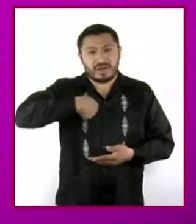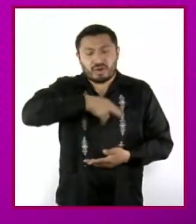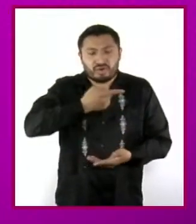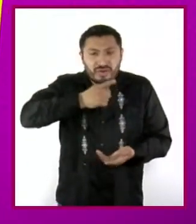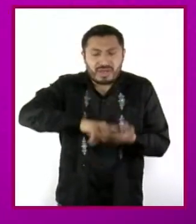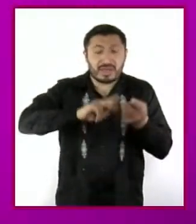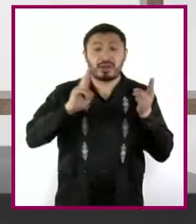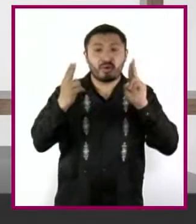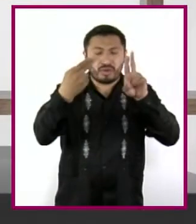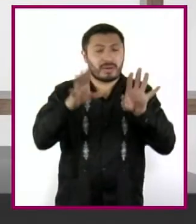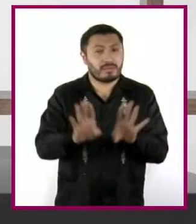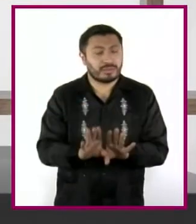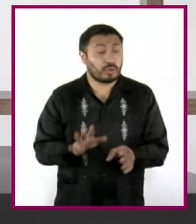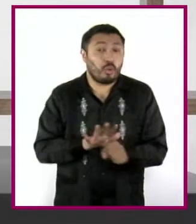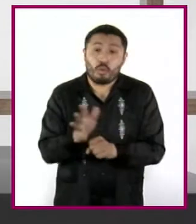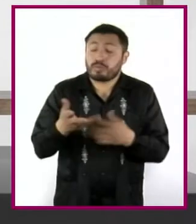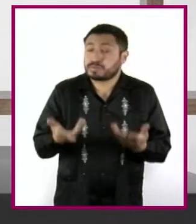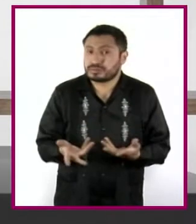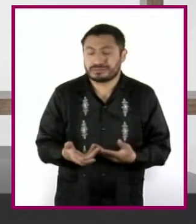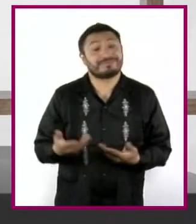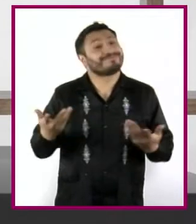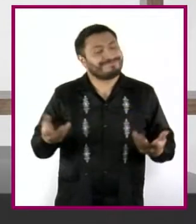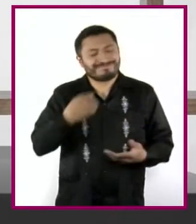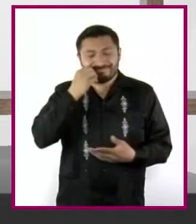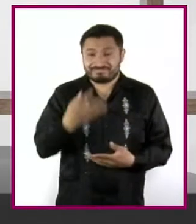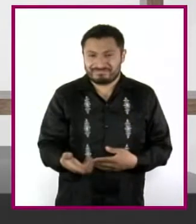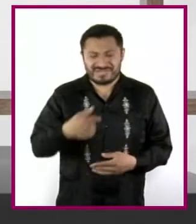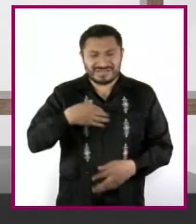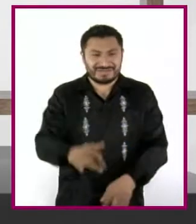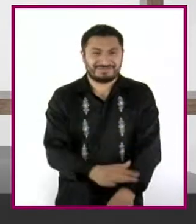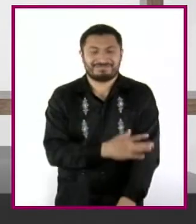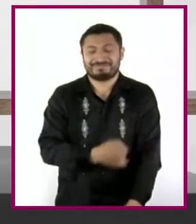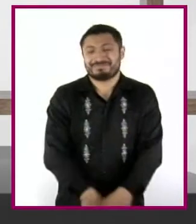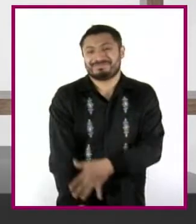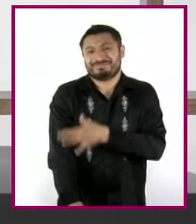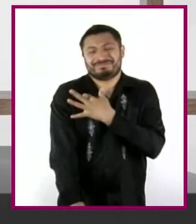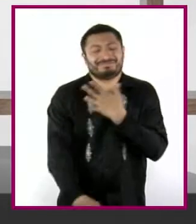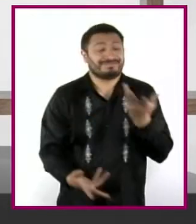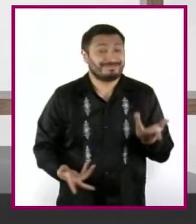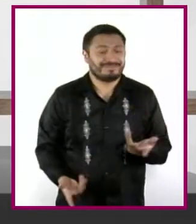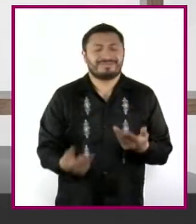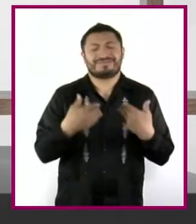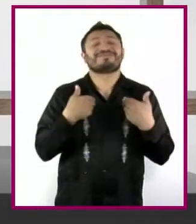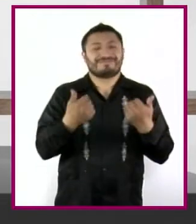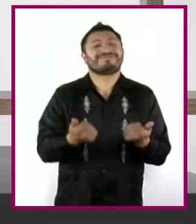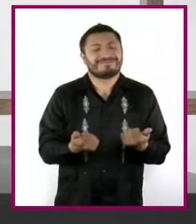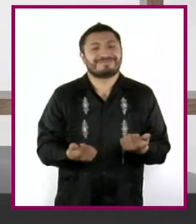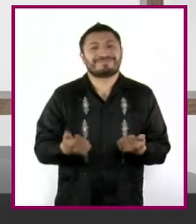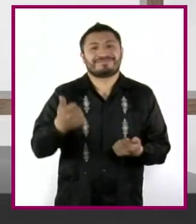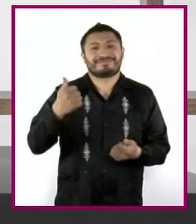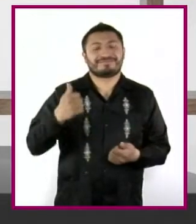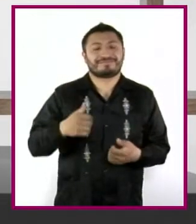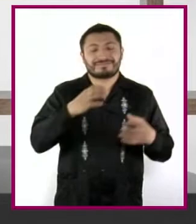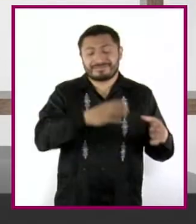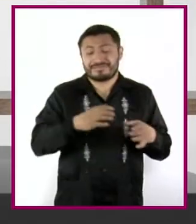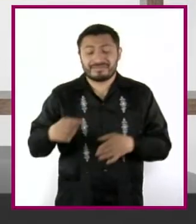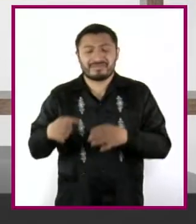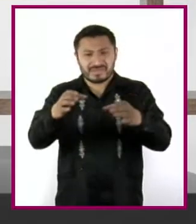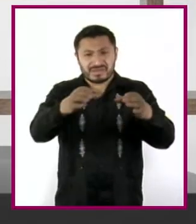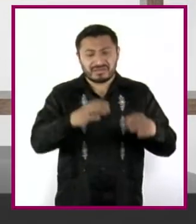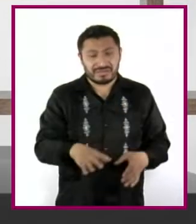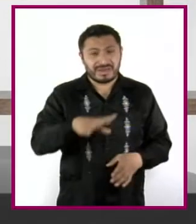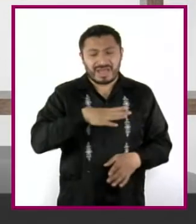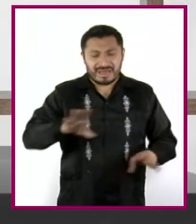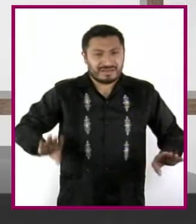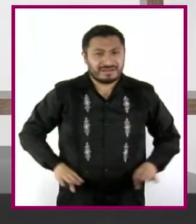universo. Impresionante, ¿no? Ay, hasta se me puso la piel chinita. Por lo que entiendo, cada comunidad tiene sus propios mecanismos